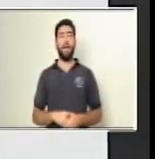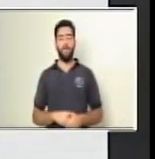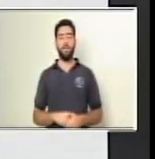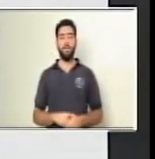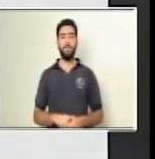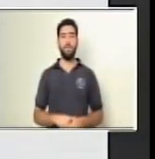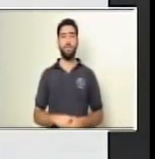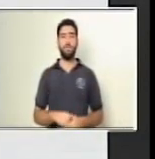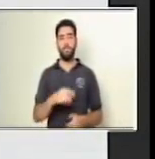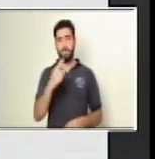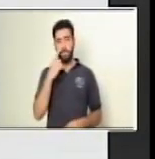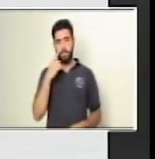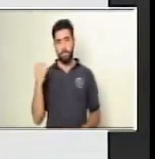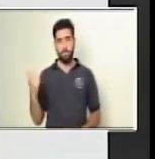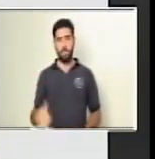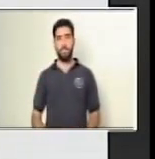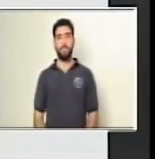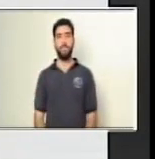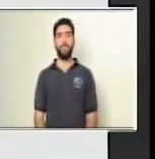vamos a pasar a dividir.